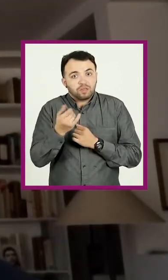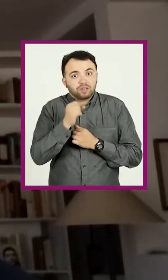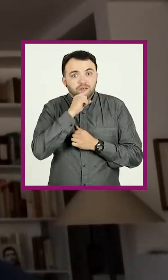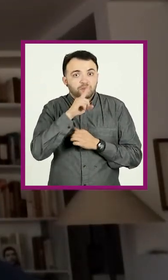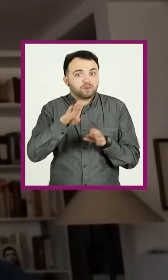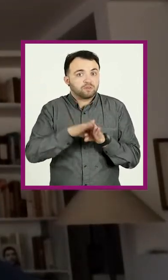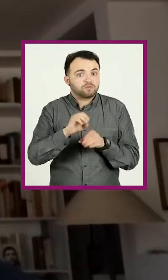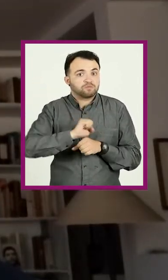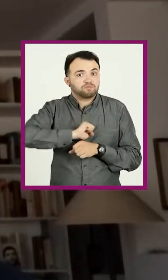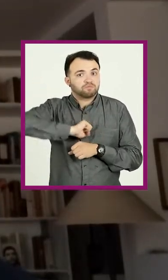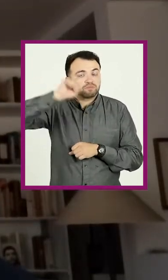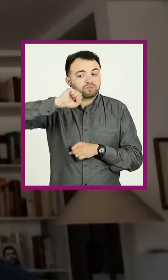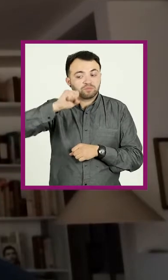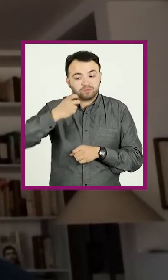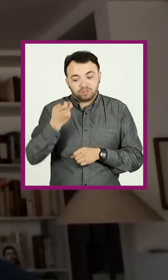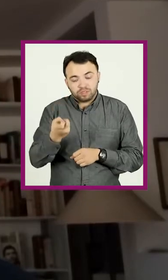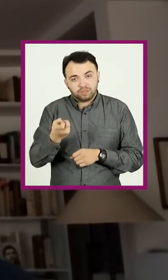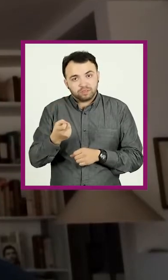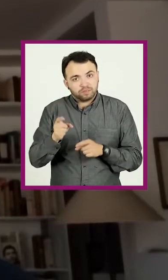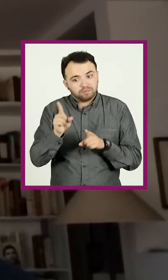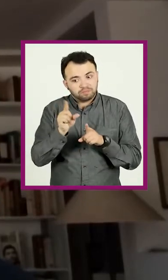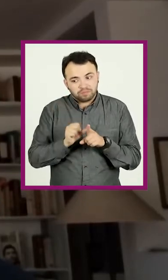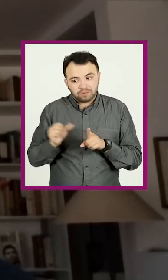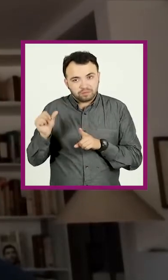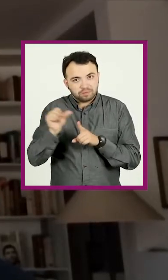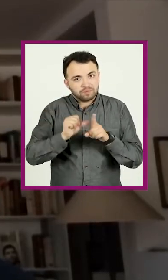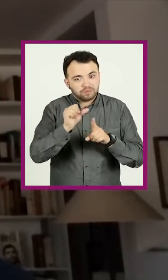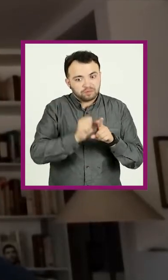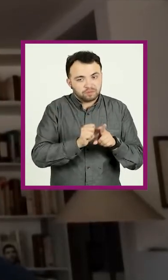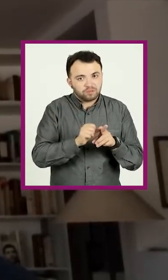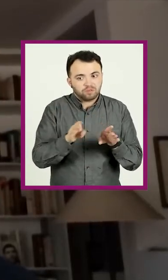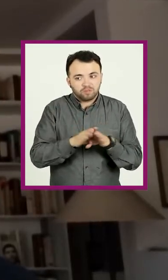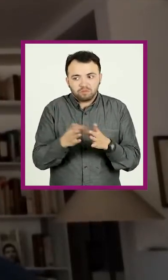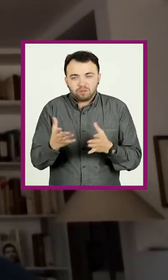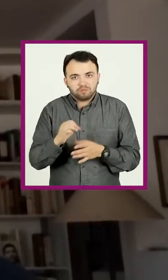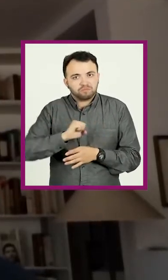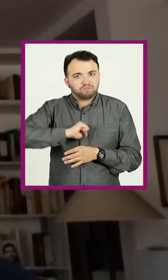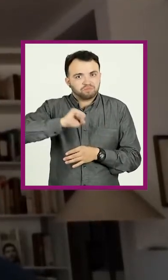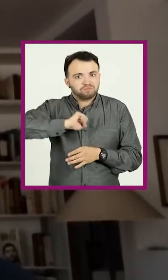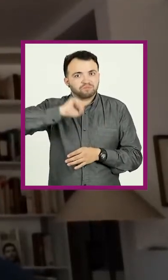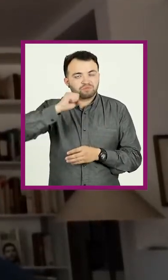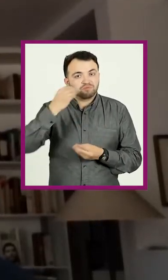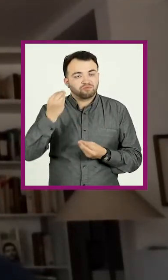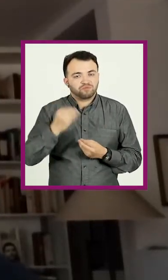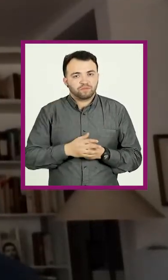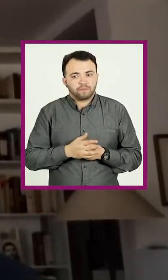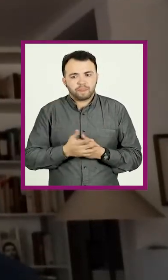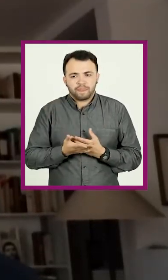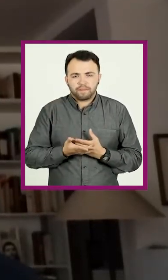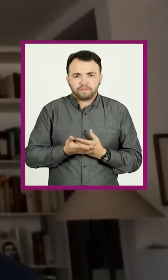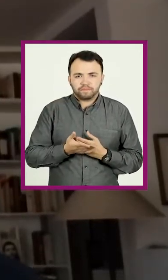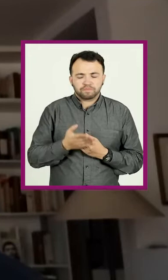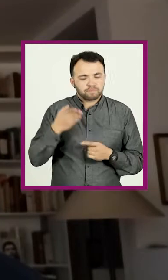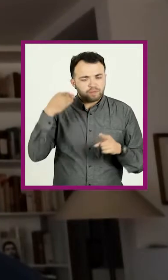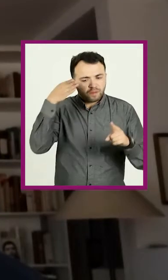la pseudociencia se ha potenciado en estos meses.